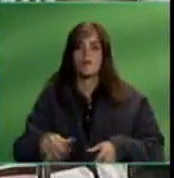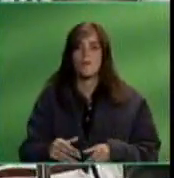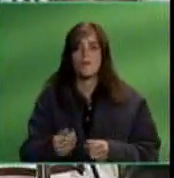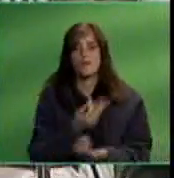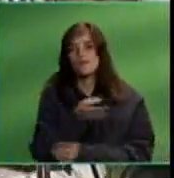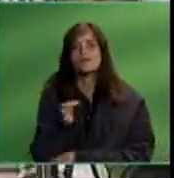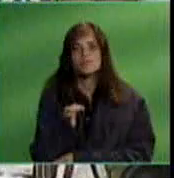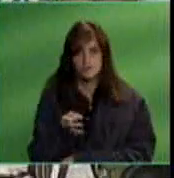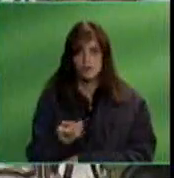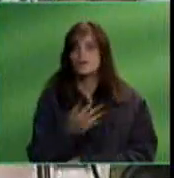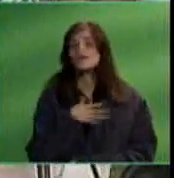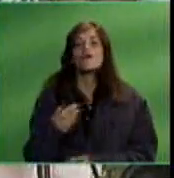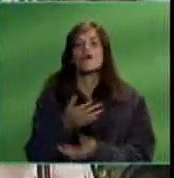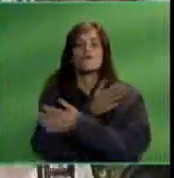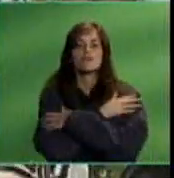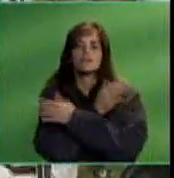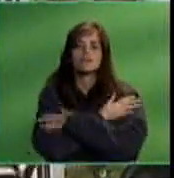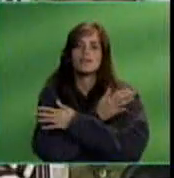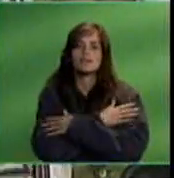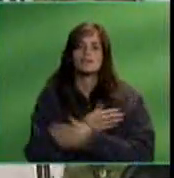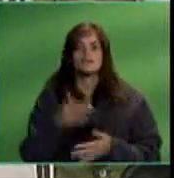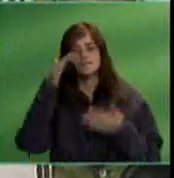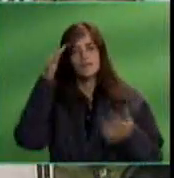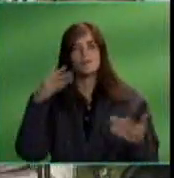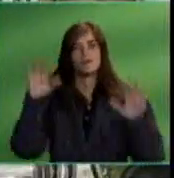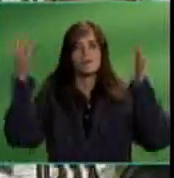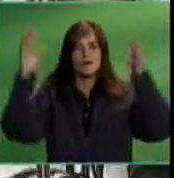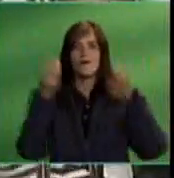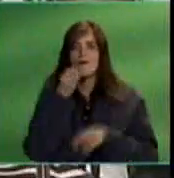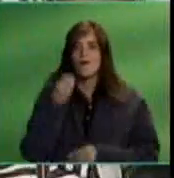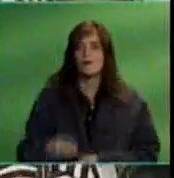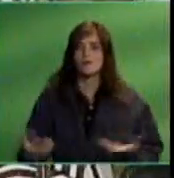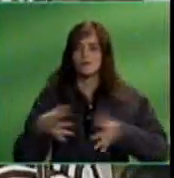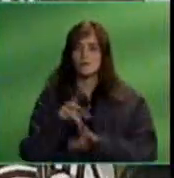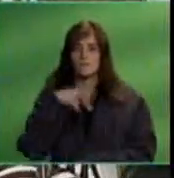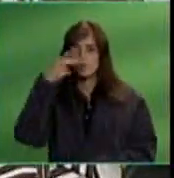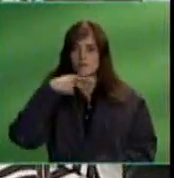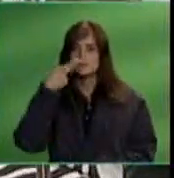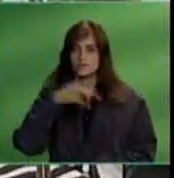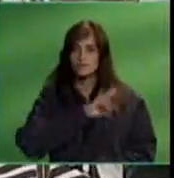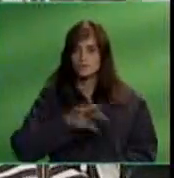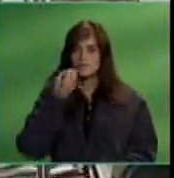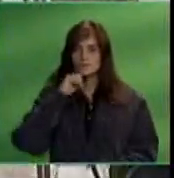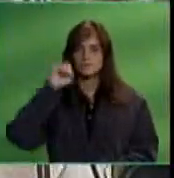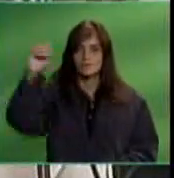quiero felicitarlos saludarlos aplaudir a juventud del Gran poo